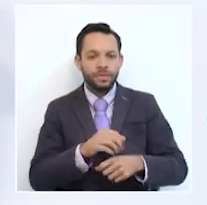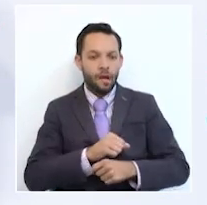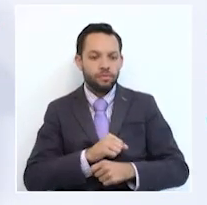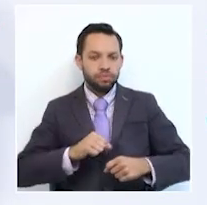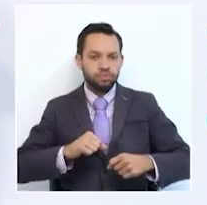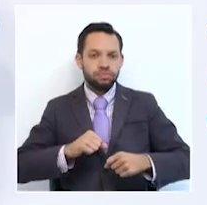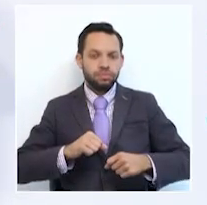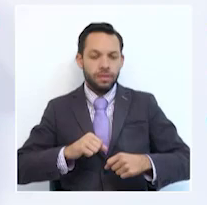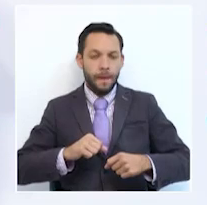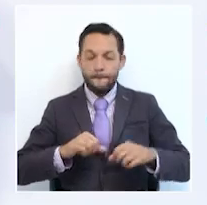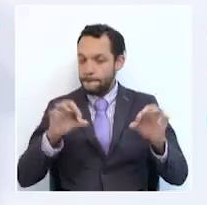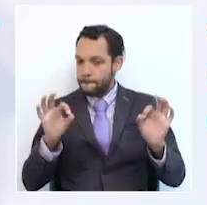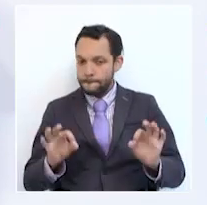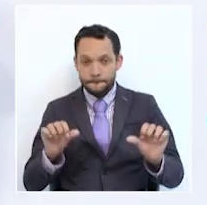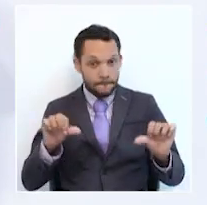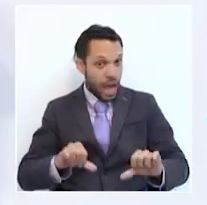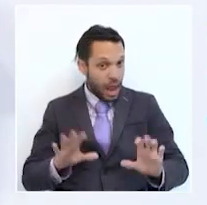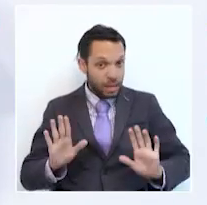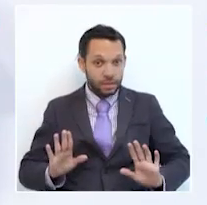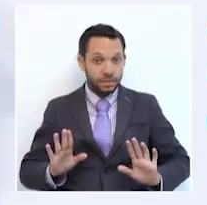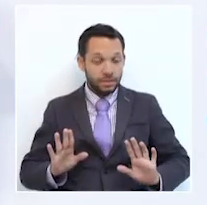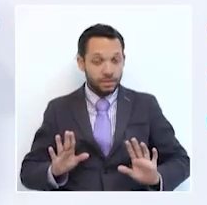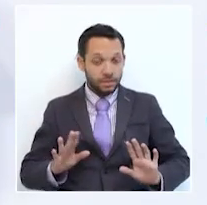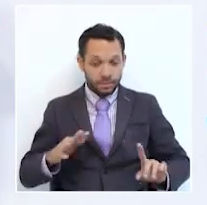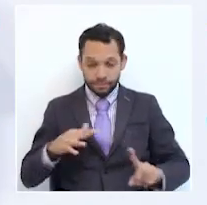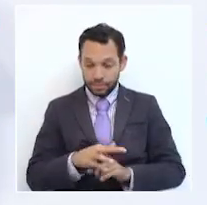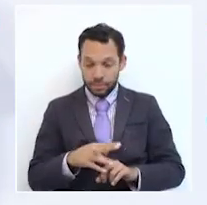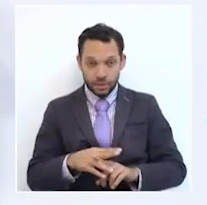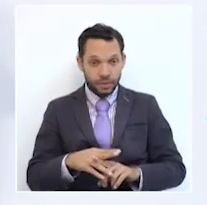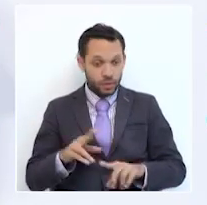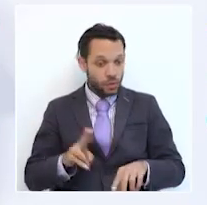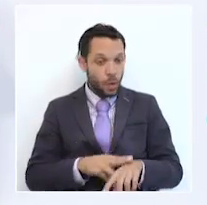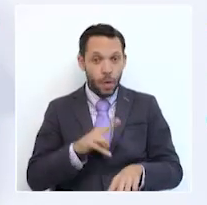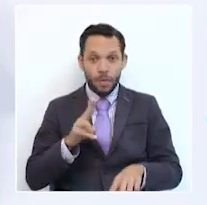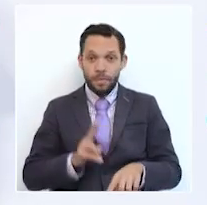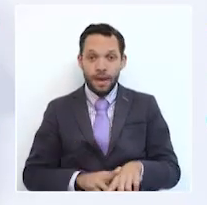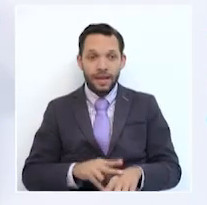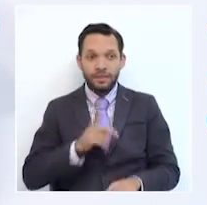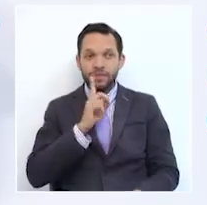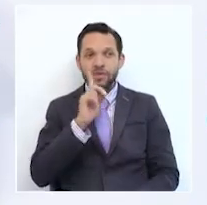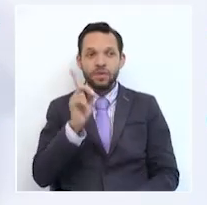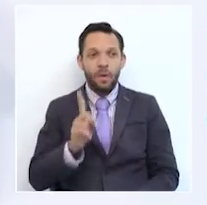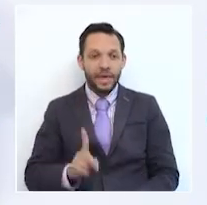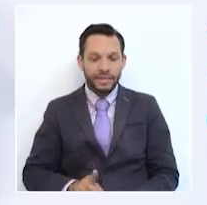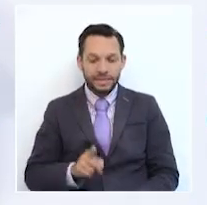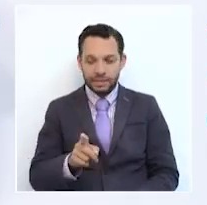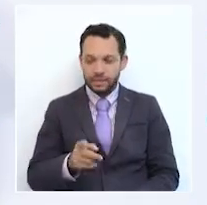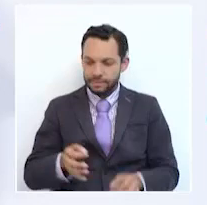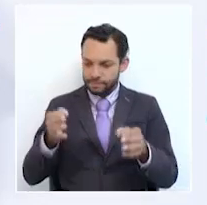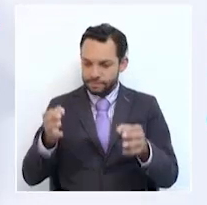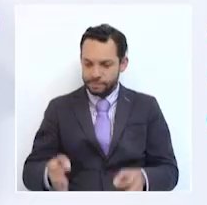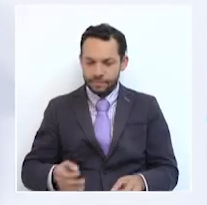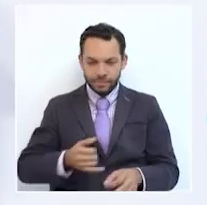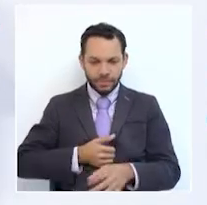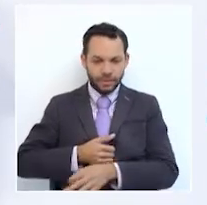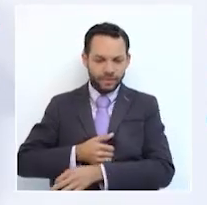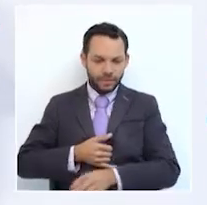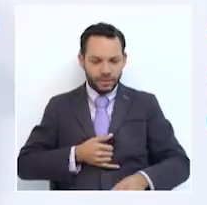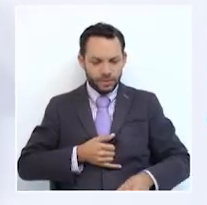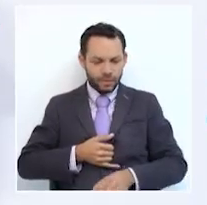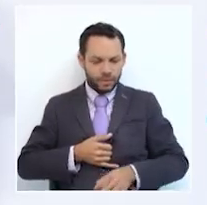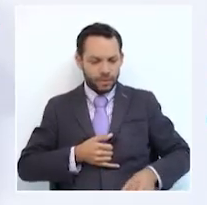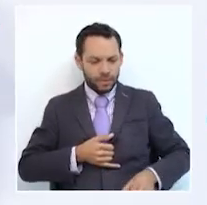hormonalmente anormales porque porque esa pregunta que la hace la flora intestinal hemos descubierto